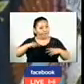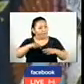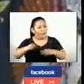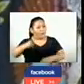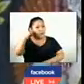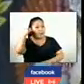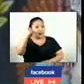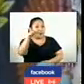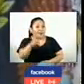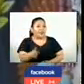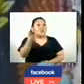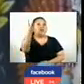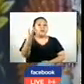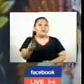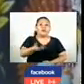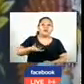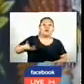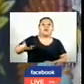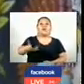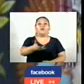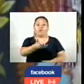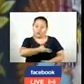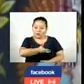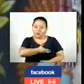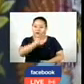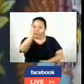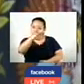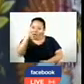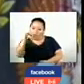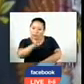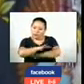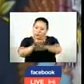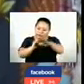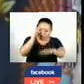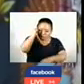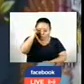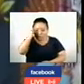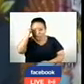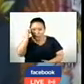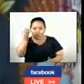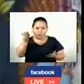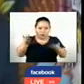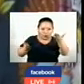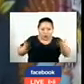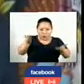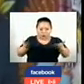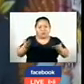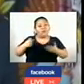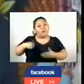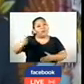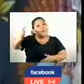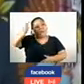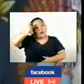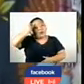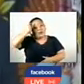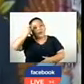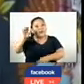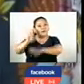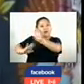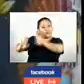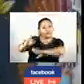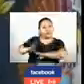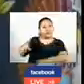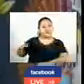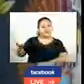estos son días en los que nosotros como nación hemos decidido detenernos y hacer un balance y a menudo reconocer nuestra historia